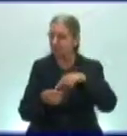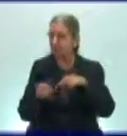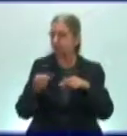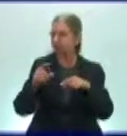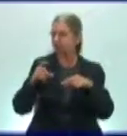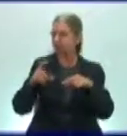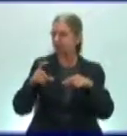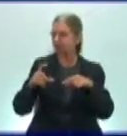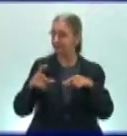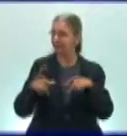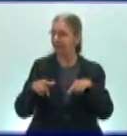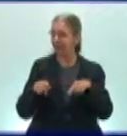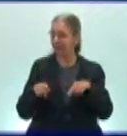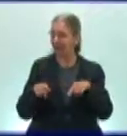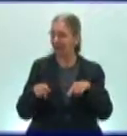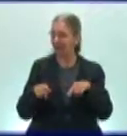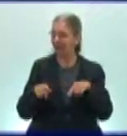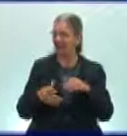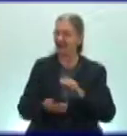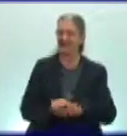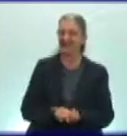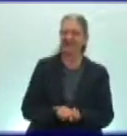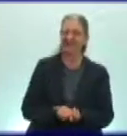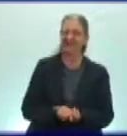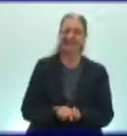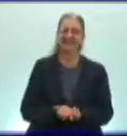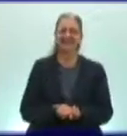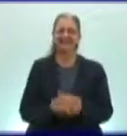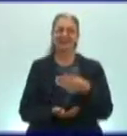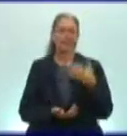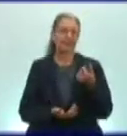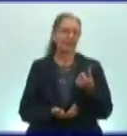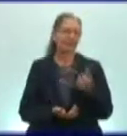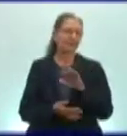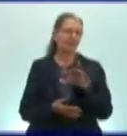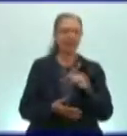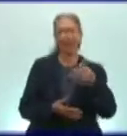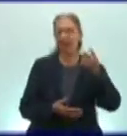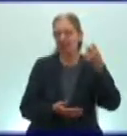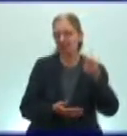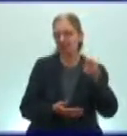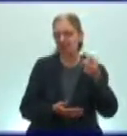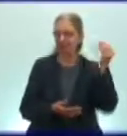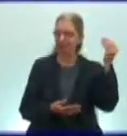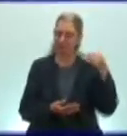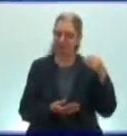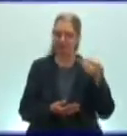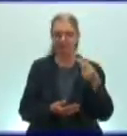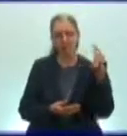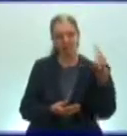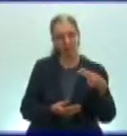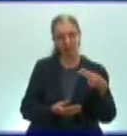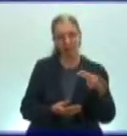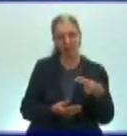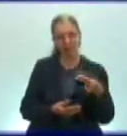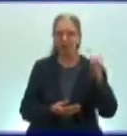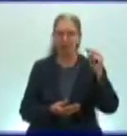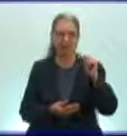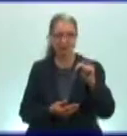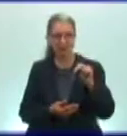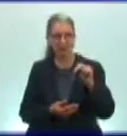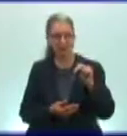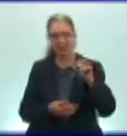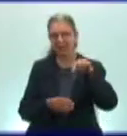partículas subatómicas que se encuentran en el núcleo. Bien, ya sabemos que el átomo contiene protones y neutrones en su núcleo